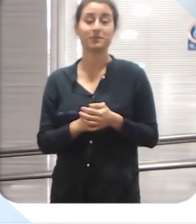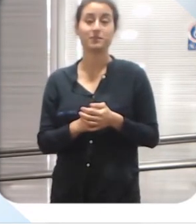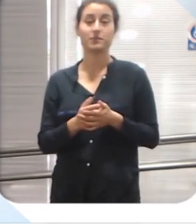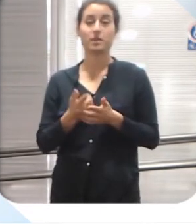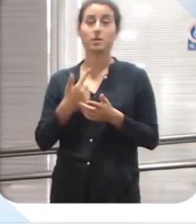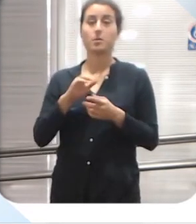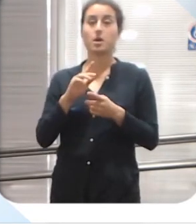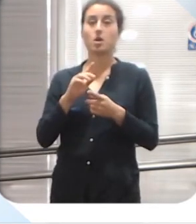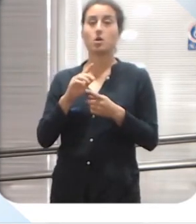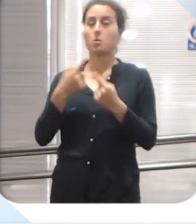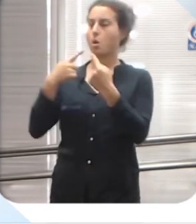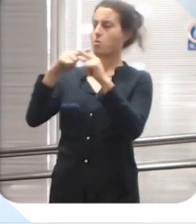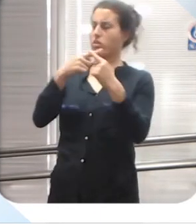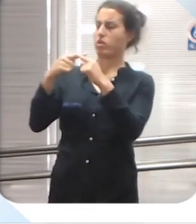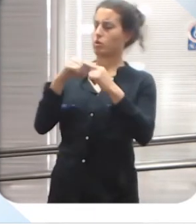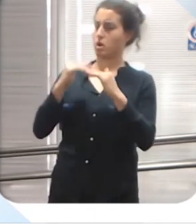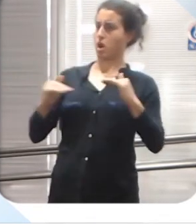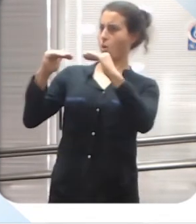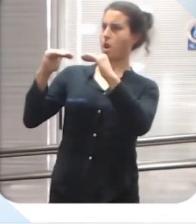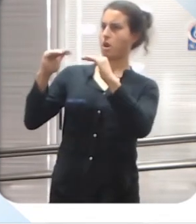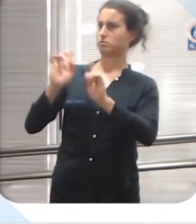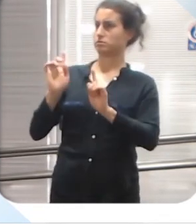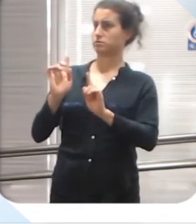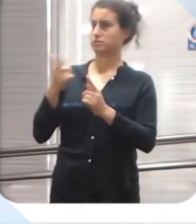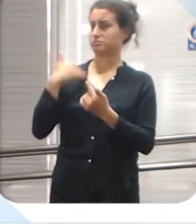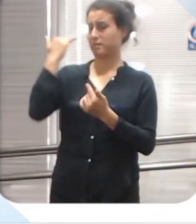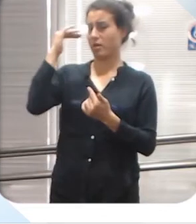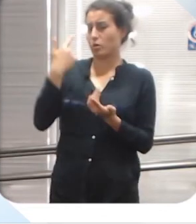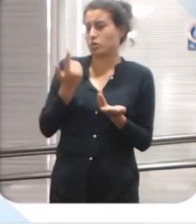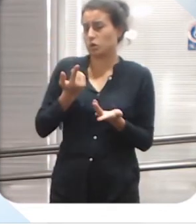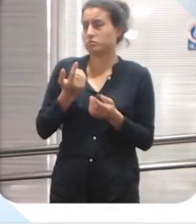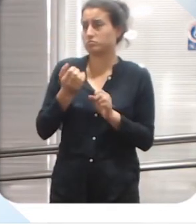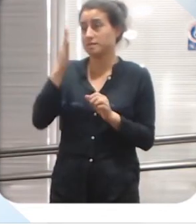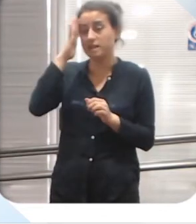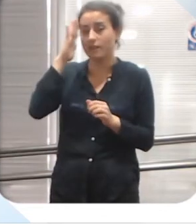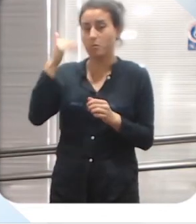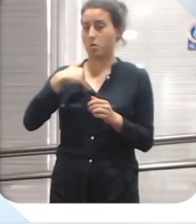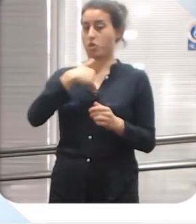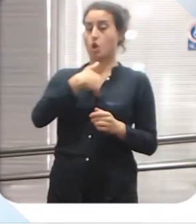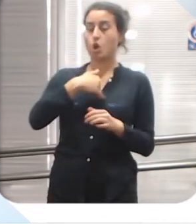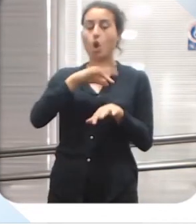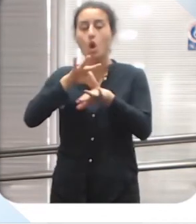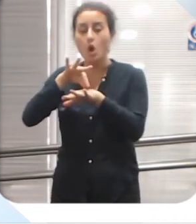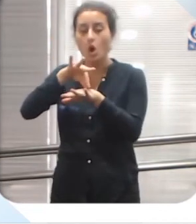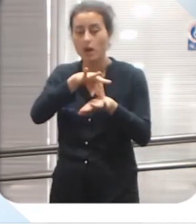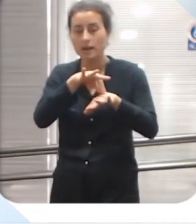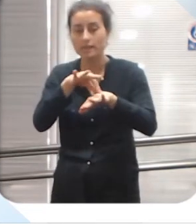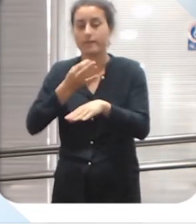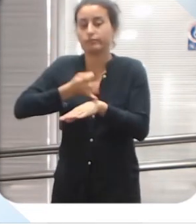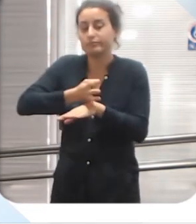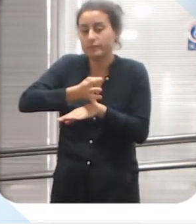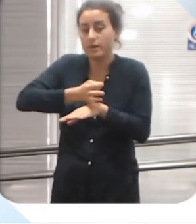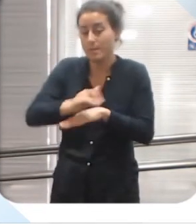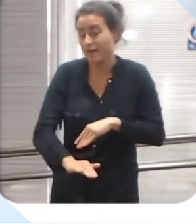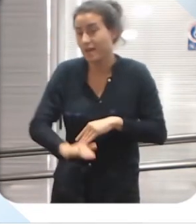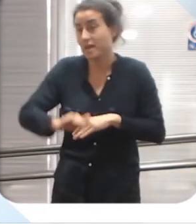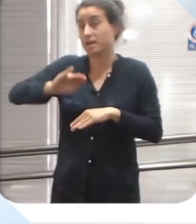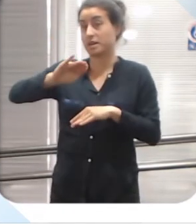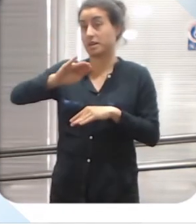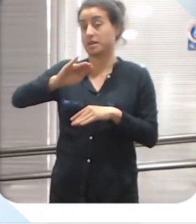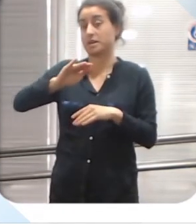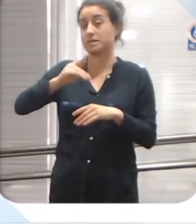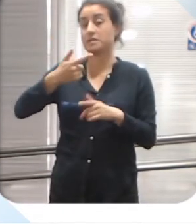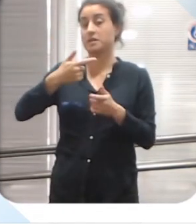poder discutirnos de igual a igual, porque bueno, nuestro rol es orientarlo para que crezca y